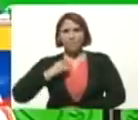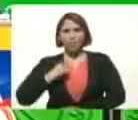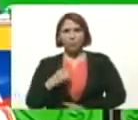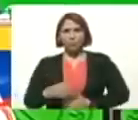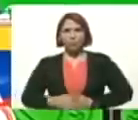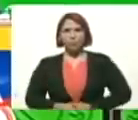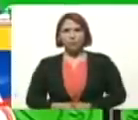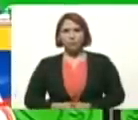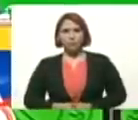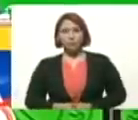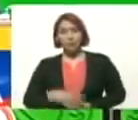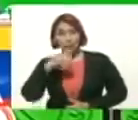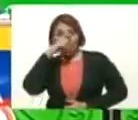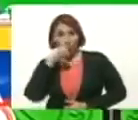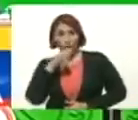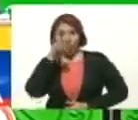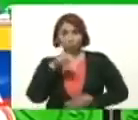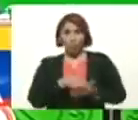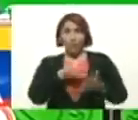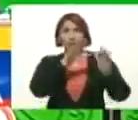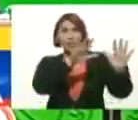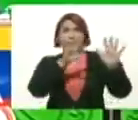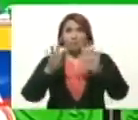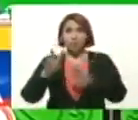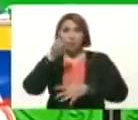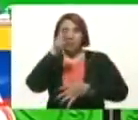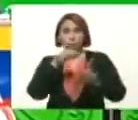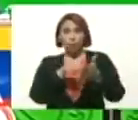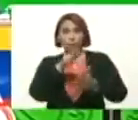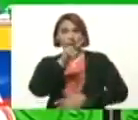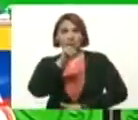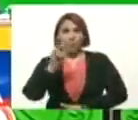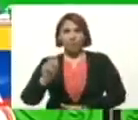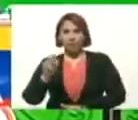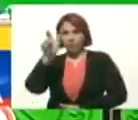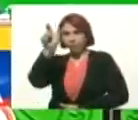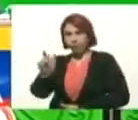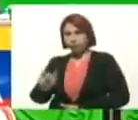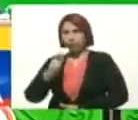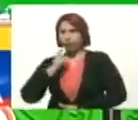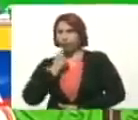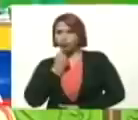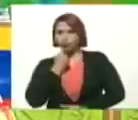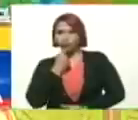En estos años 2019-2020, general Padrino López,